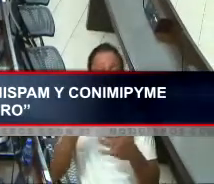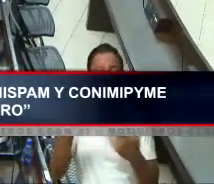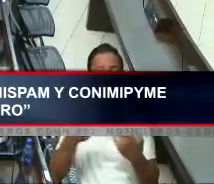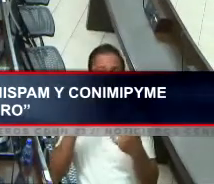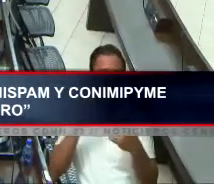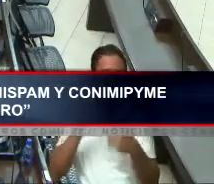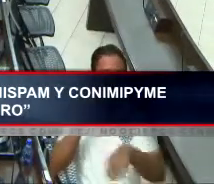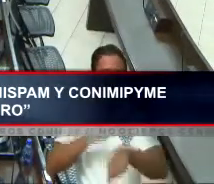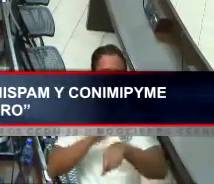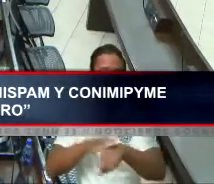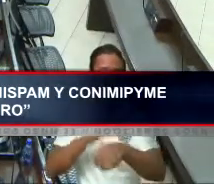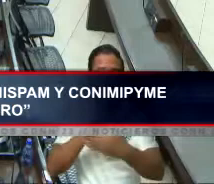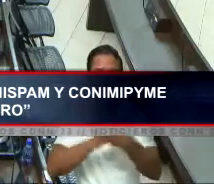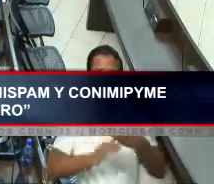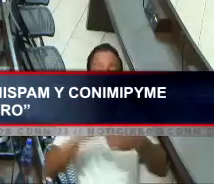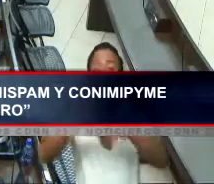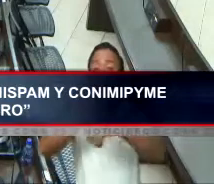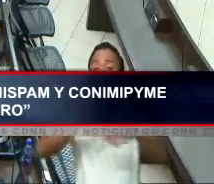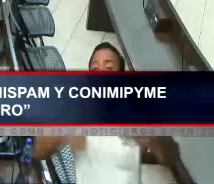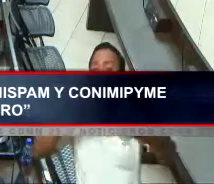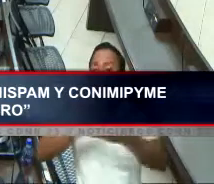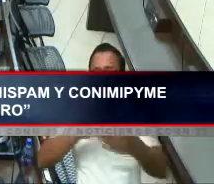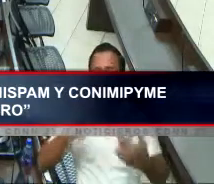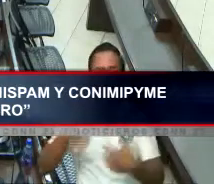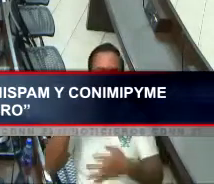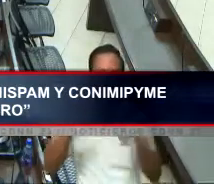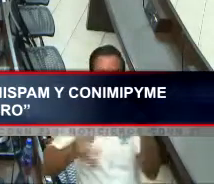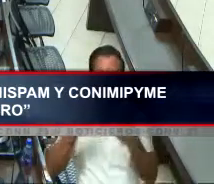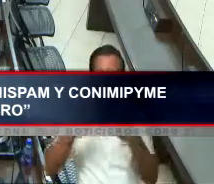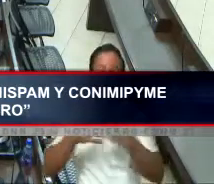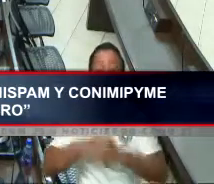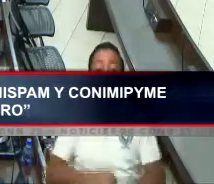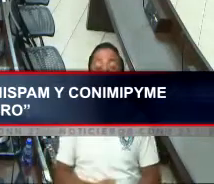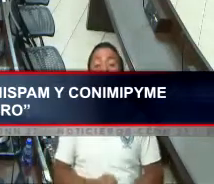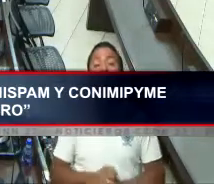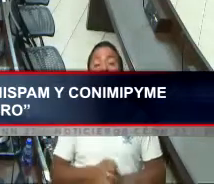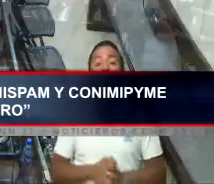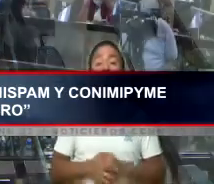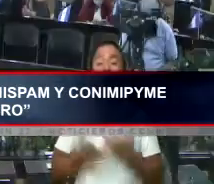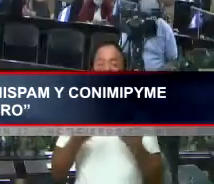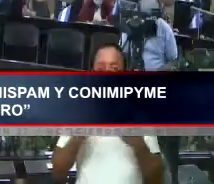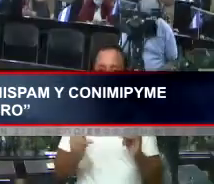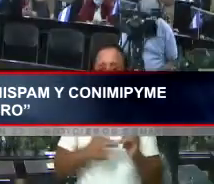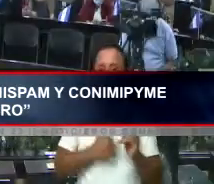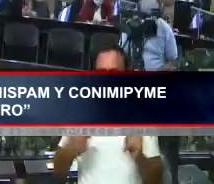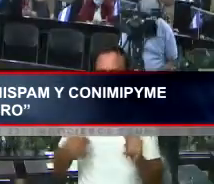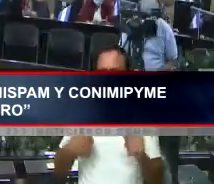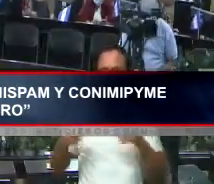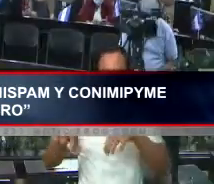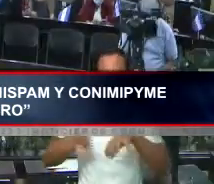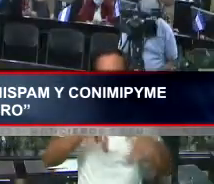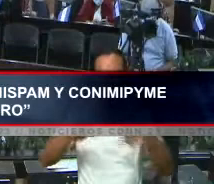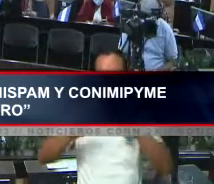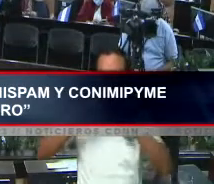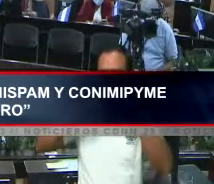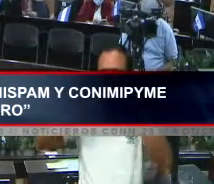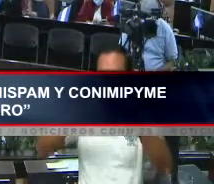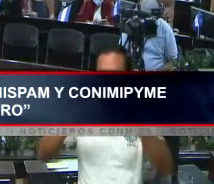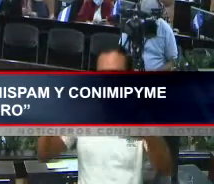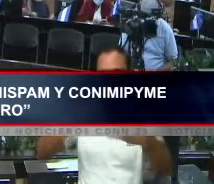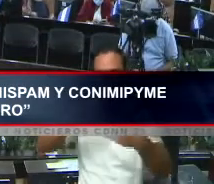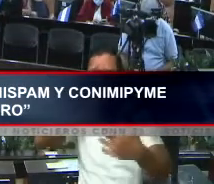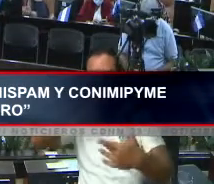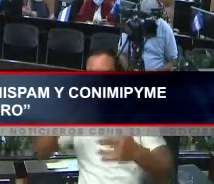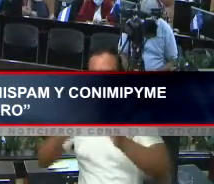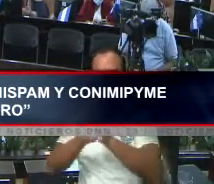esta solicitud de cancelación de la personalidad jurídica han desarrollado sus actividades al margen de la ley